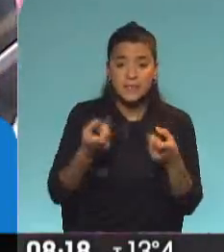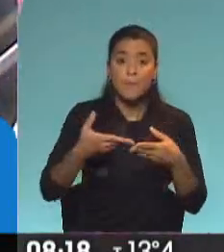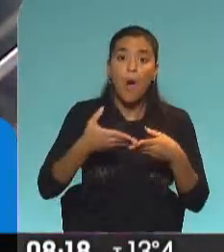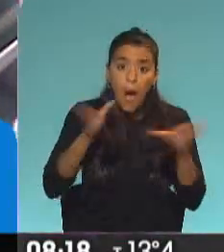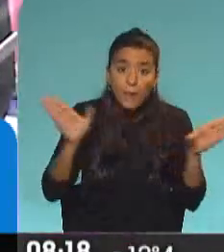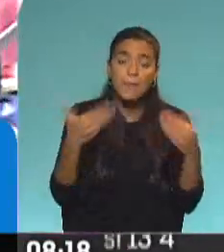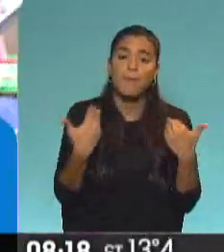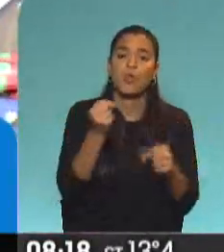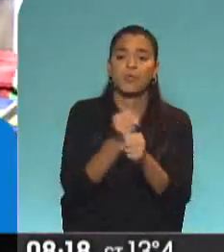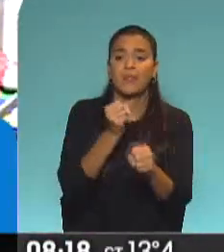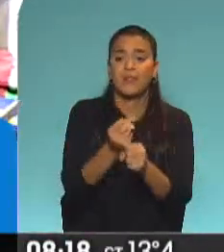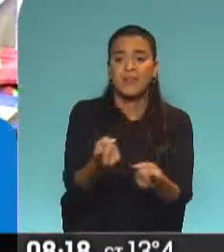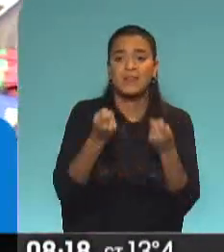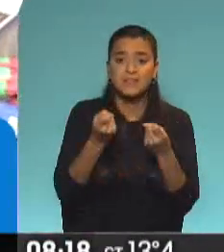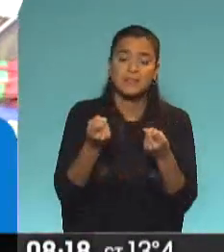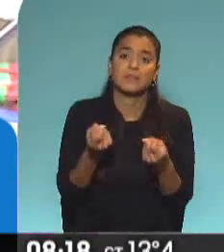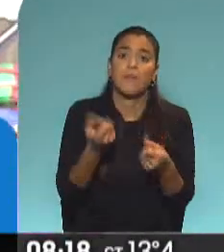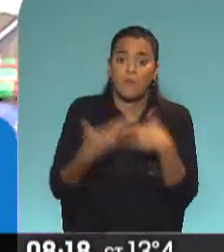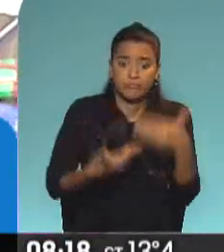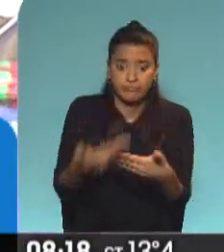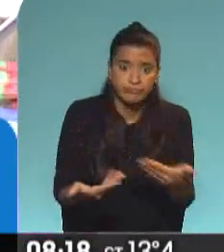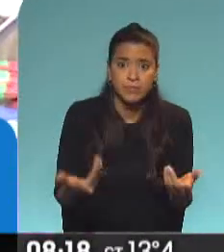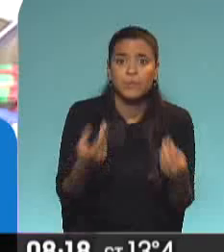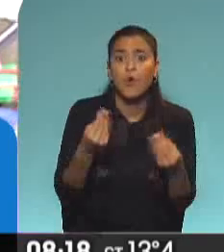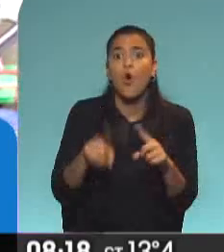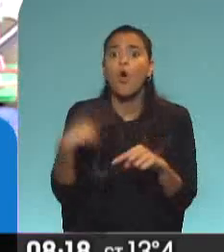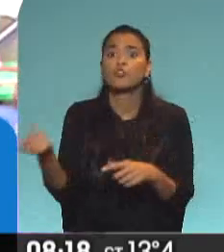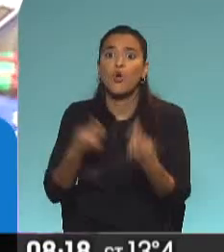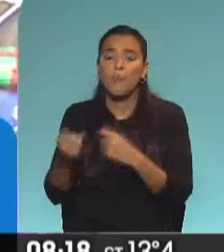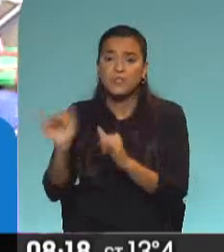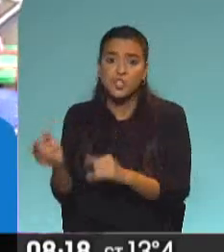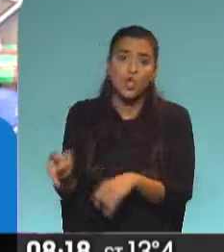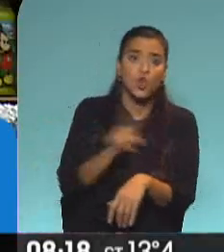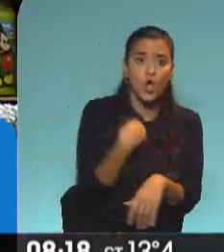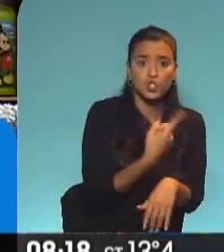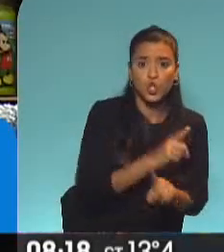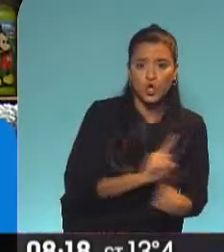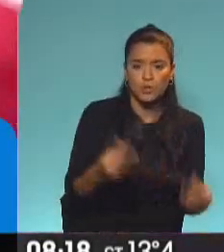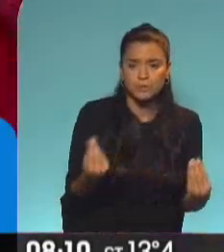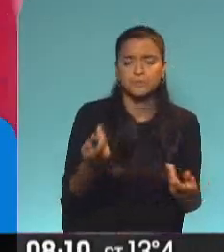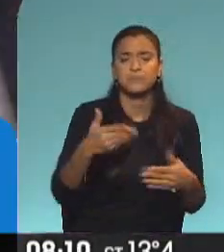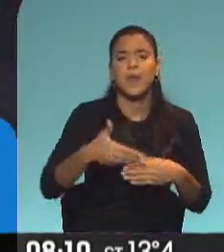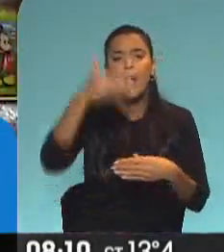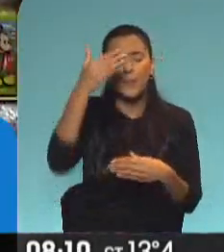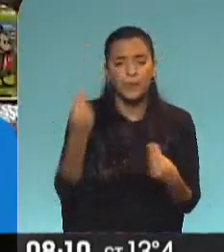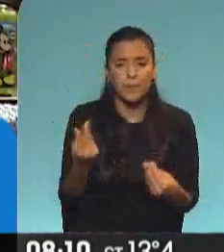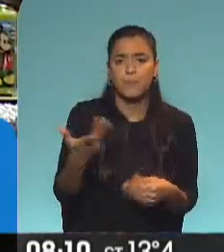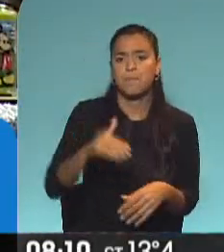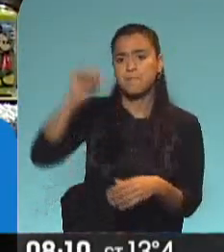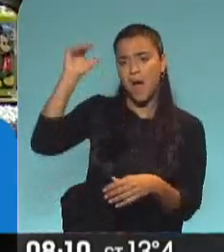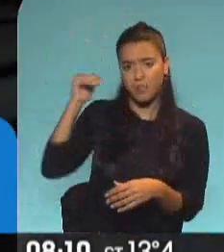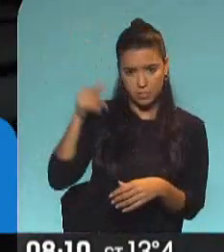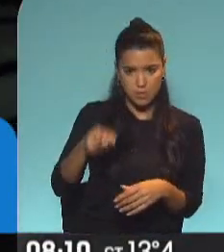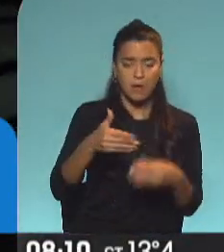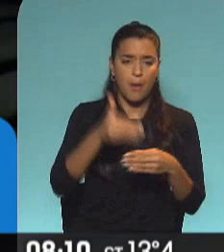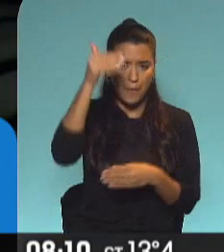para trabajar, necesitamos subsistir. ¿Por qué? Otros comercios sí y nosotros no. Abrimos ya desde el martes más o